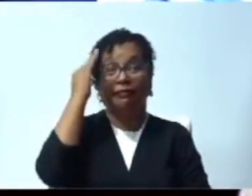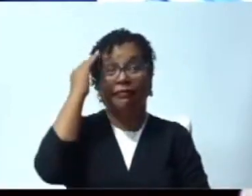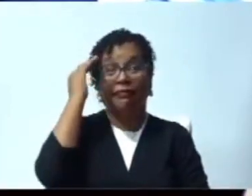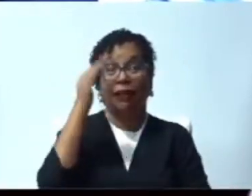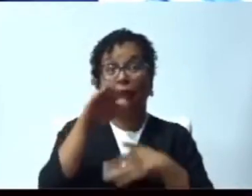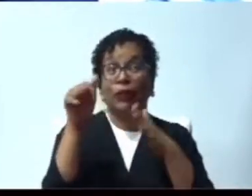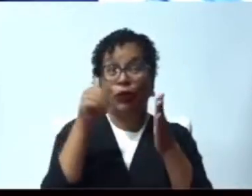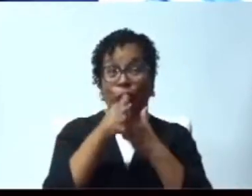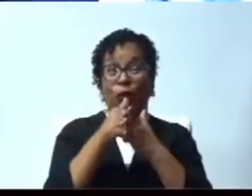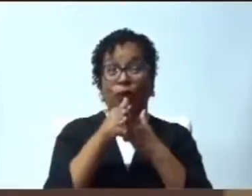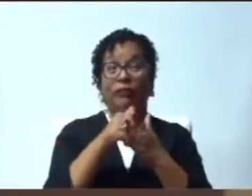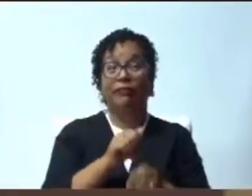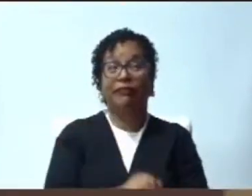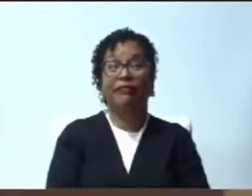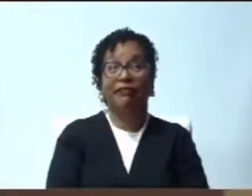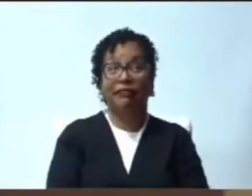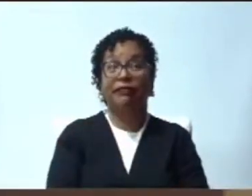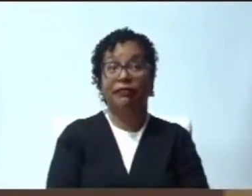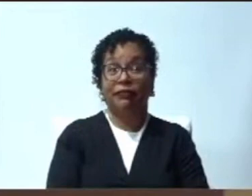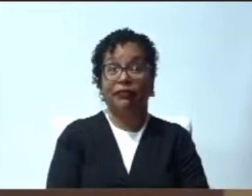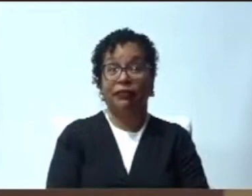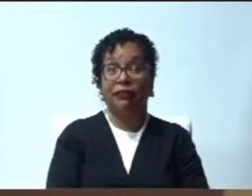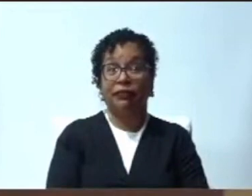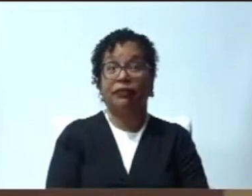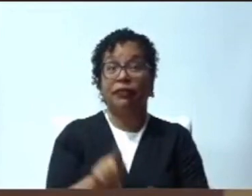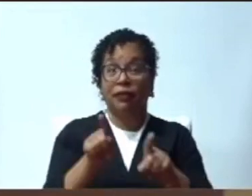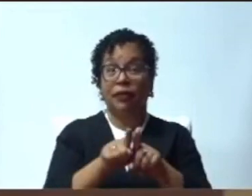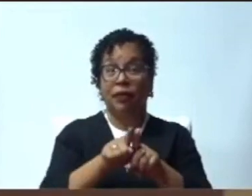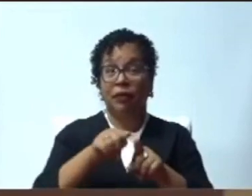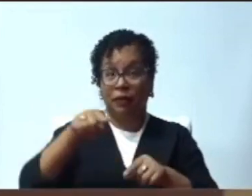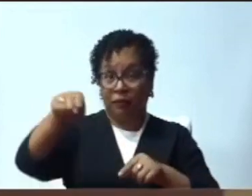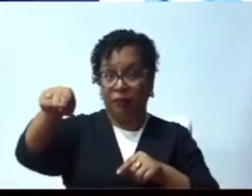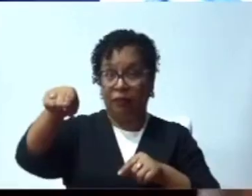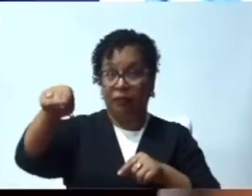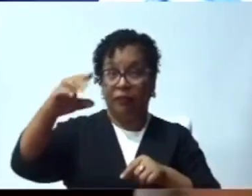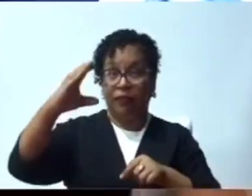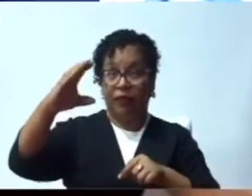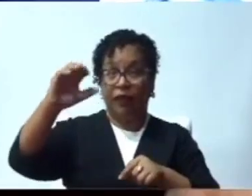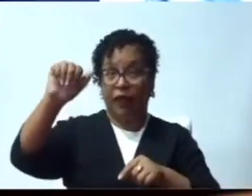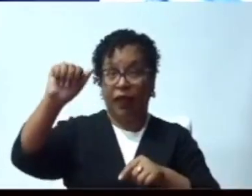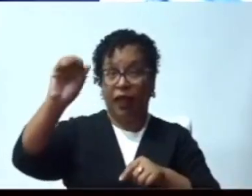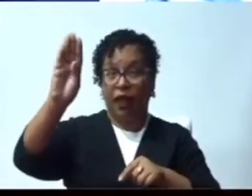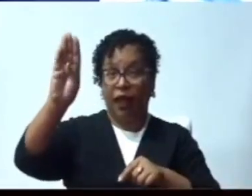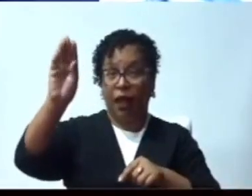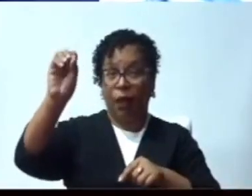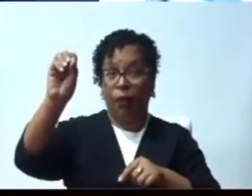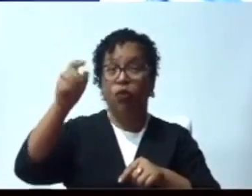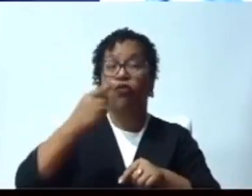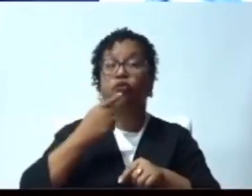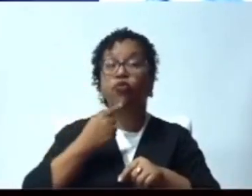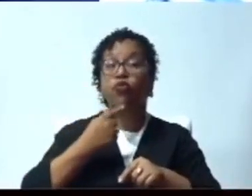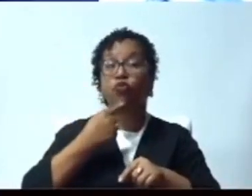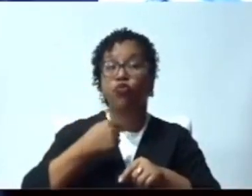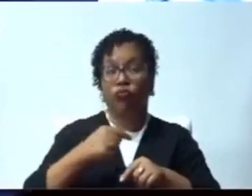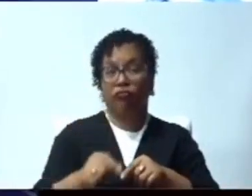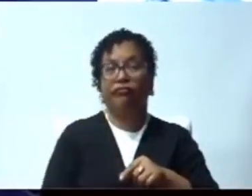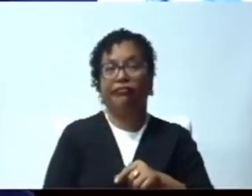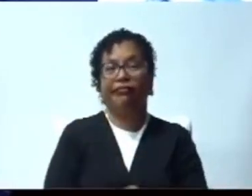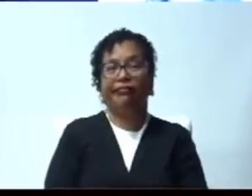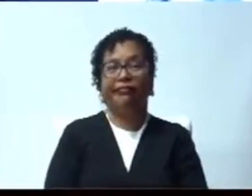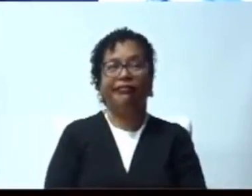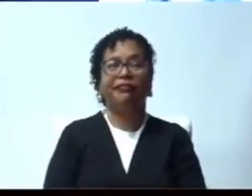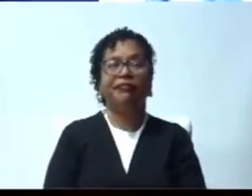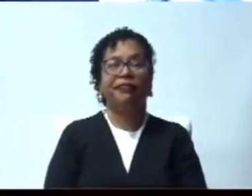se llama el Sur del Lago. ¿Y Cabo Rojo? Sí, para que se llegue a Cabo Rojo, que al final. Okay. Honorable